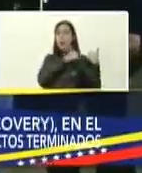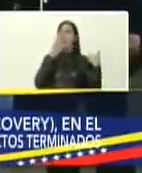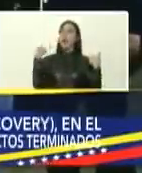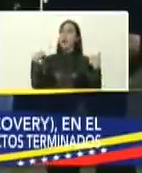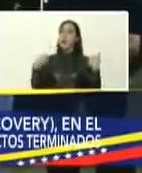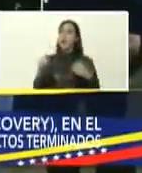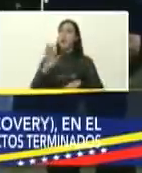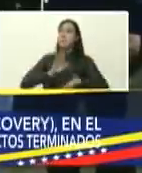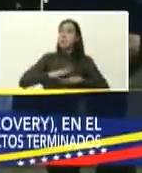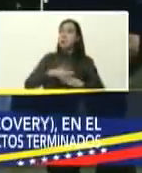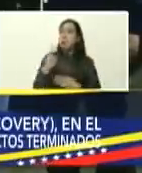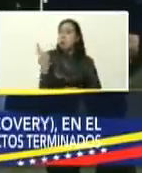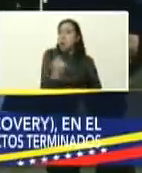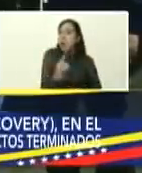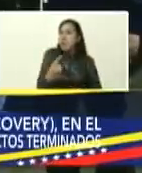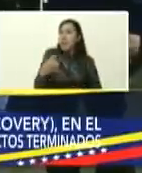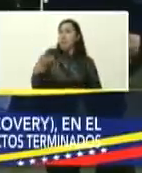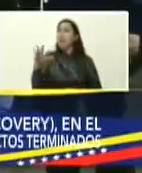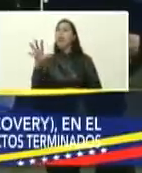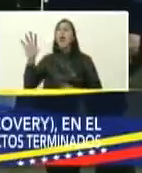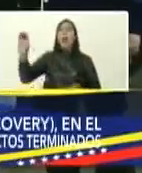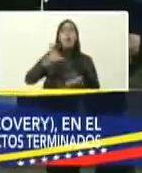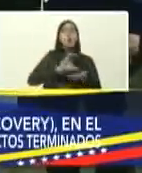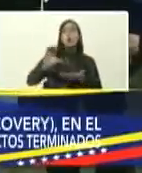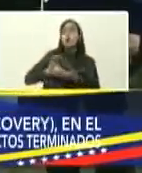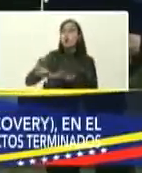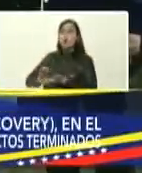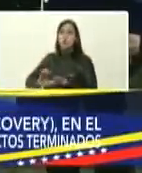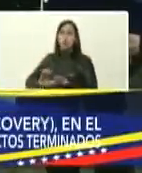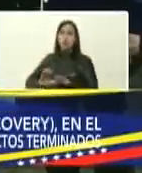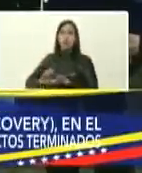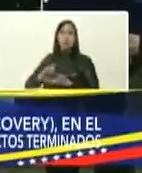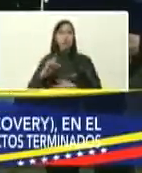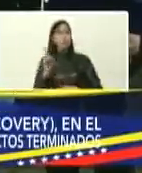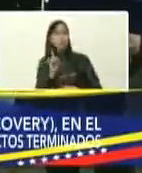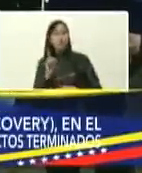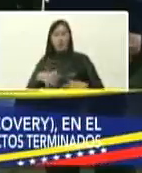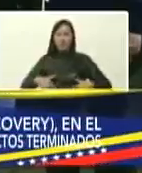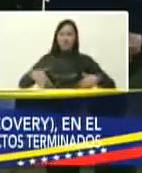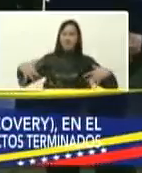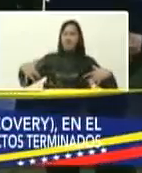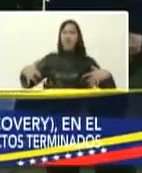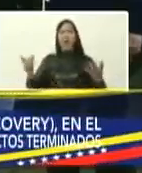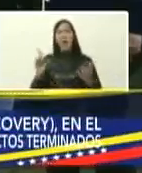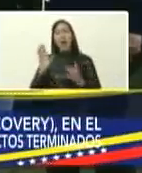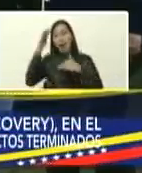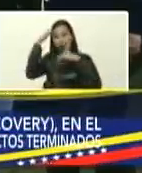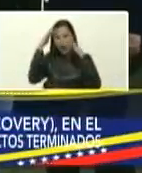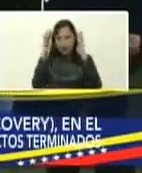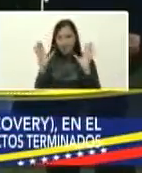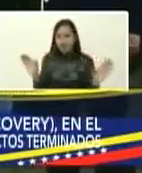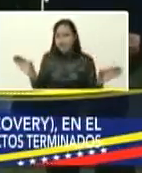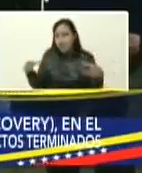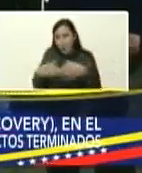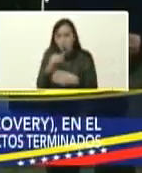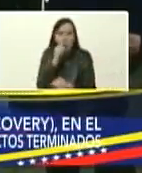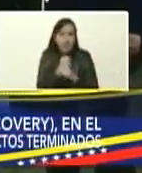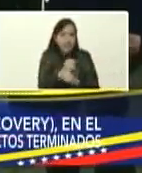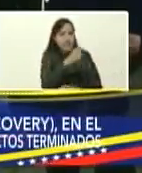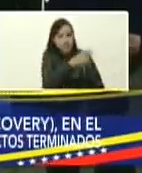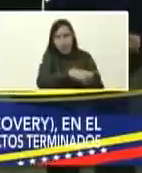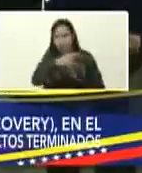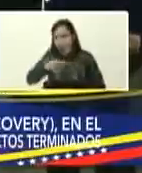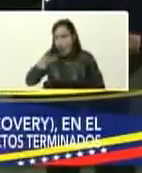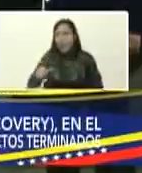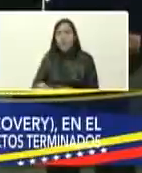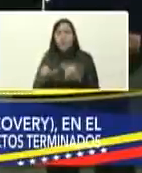no se trata de solo enriquecer, de enriquecerse, ¿no? Sino además también de atender el punto y círculo. Esta es una empresa que atiende